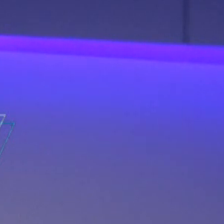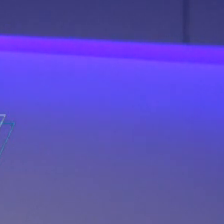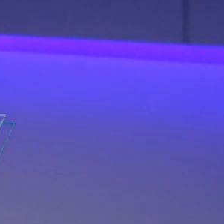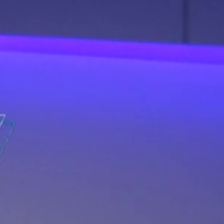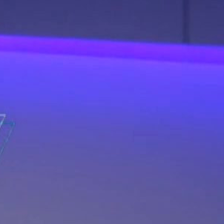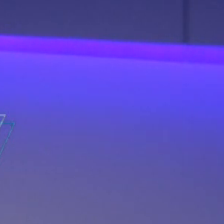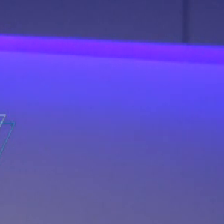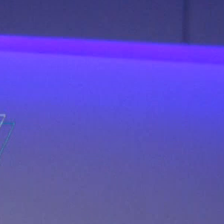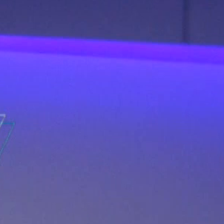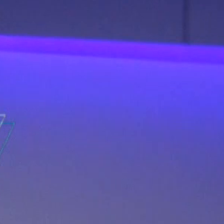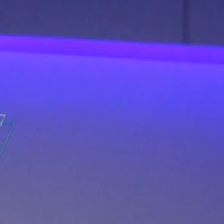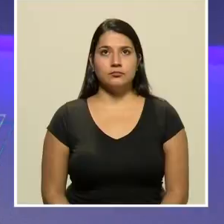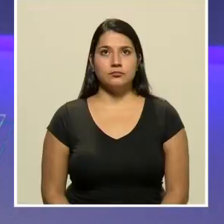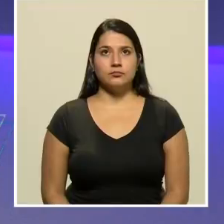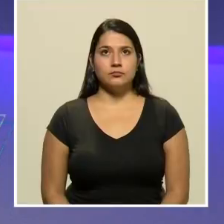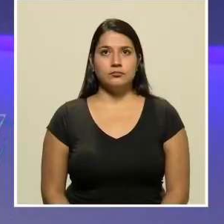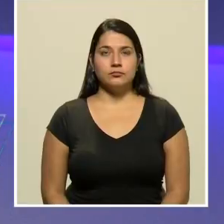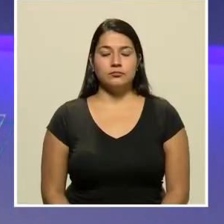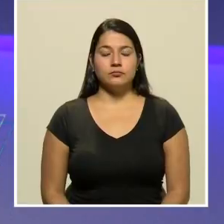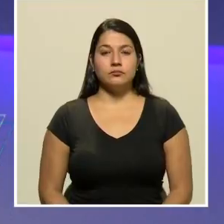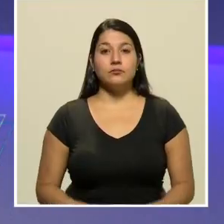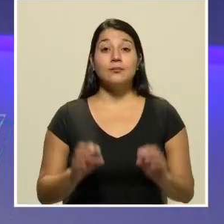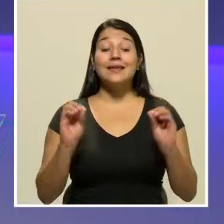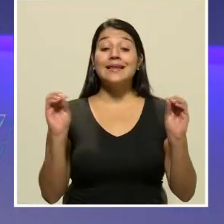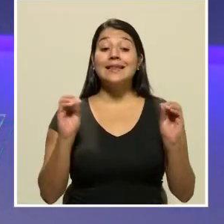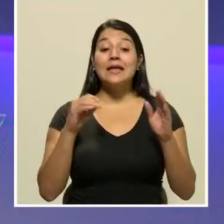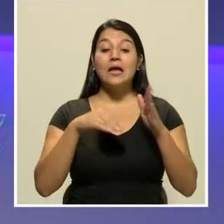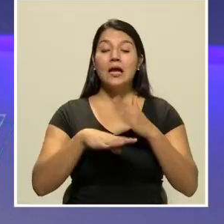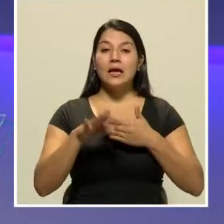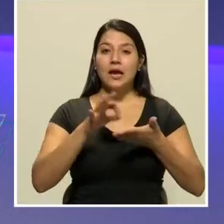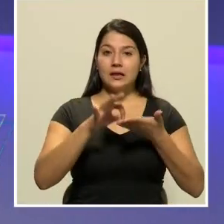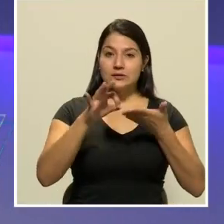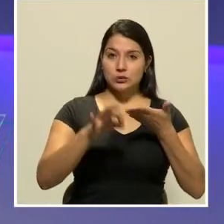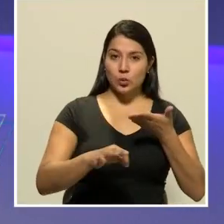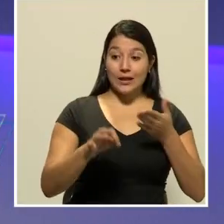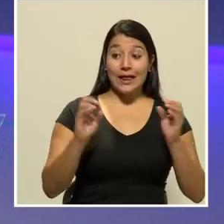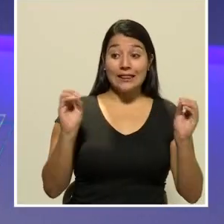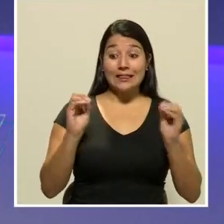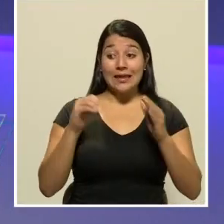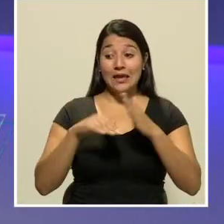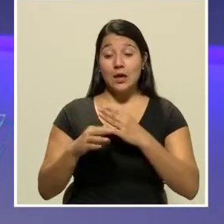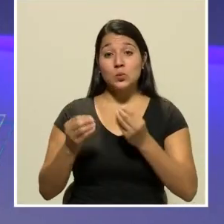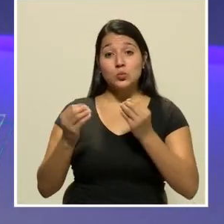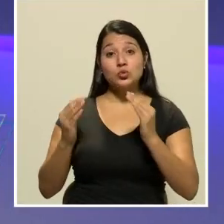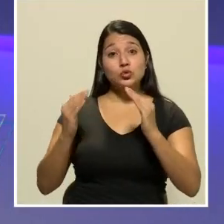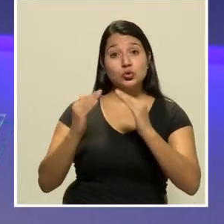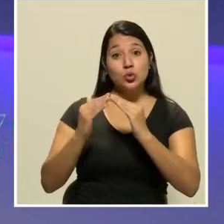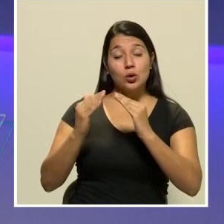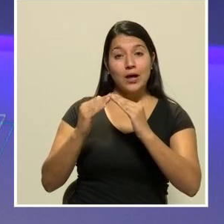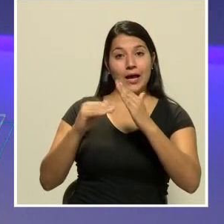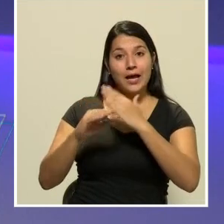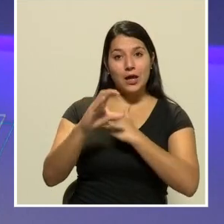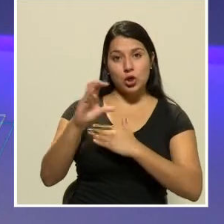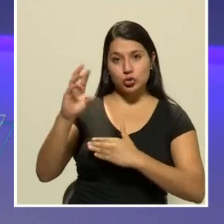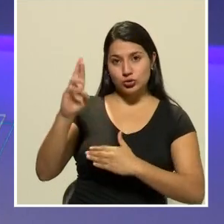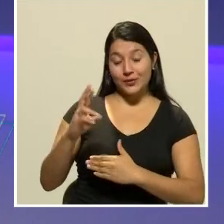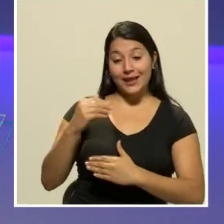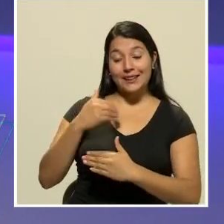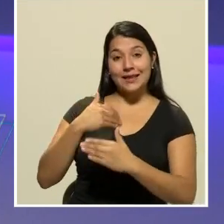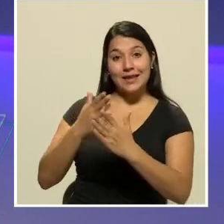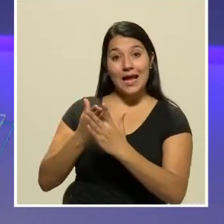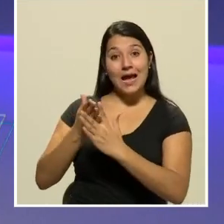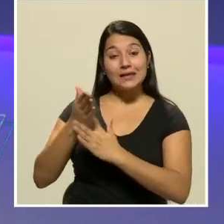pasando? Que ni en las escuelas, ni en muchísimos hogares del país se tiene acceso a